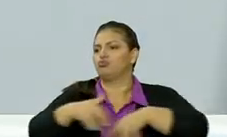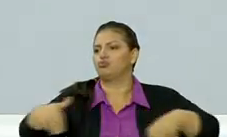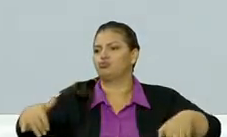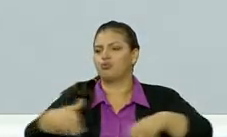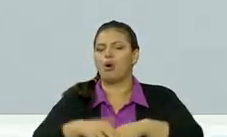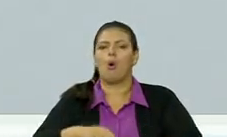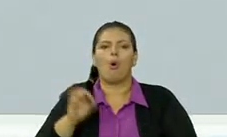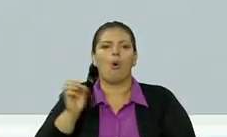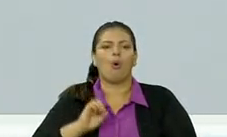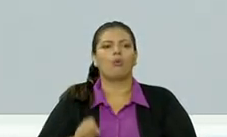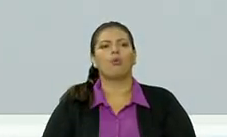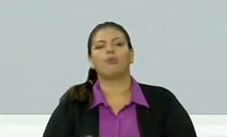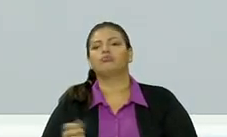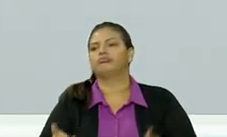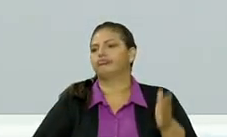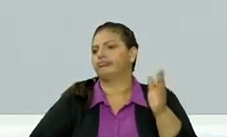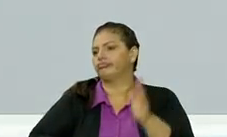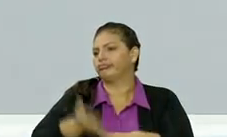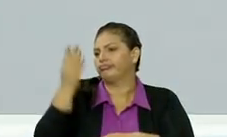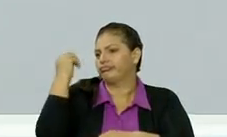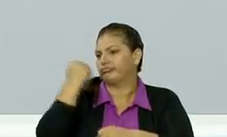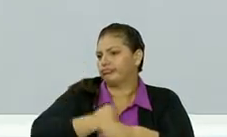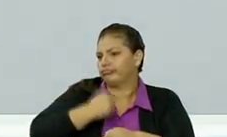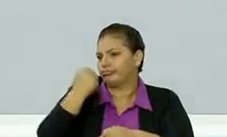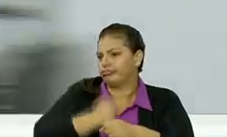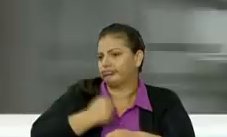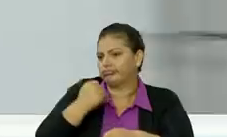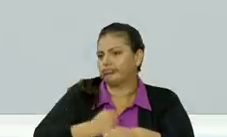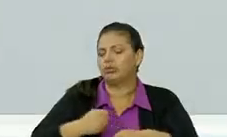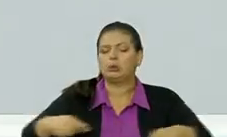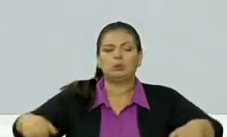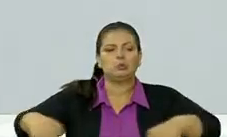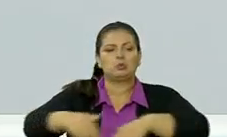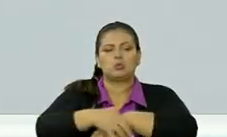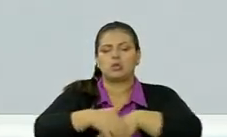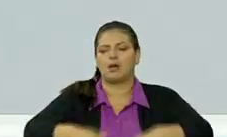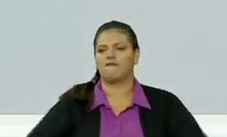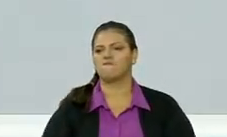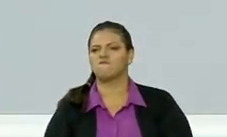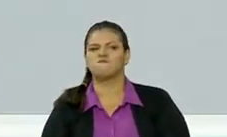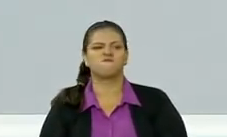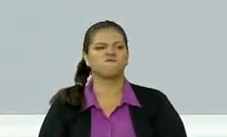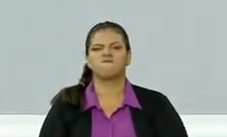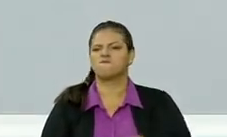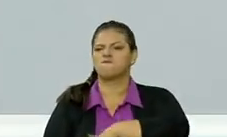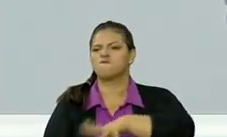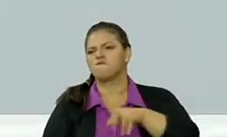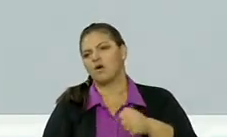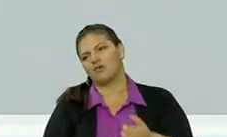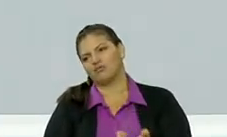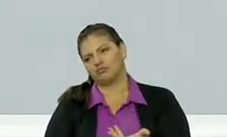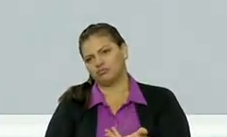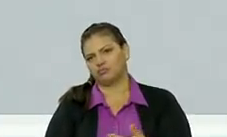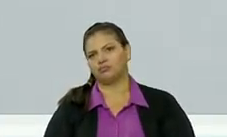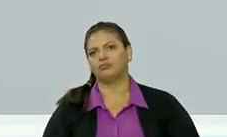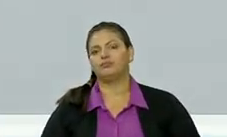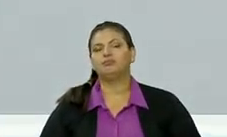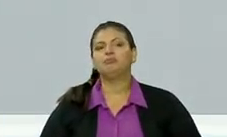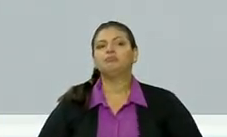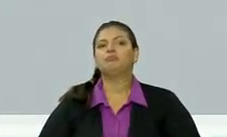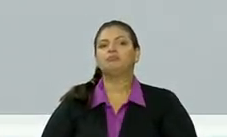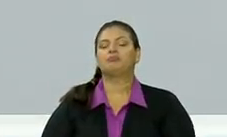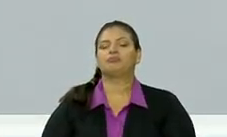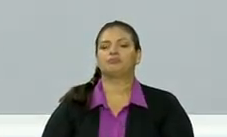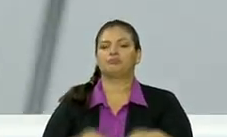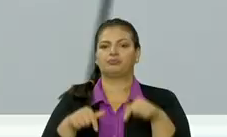trabajo. Bueno, como le dije, estamos con medios técnicos, hasta con el aeropolicial, ¿no? Como ustedes pueden apreciar. Para precautelar